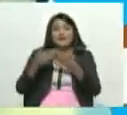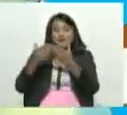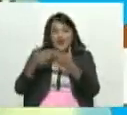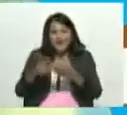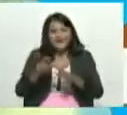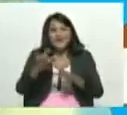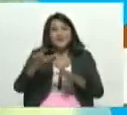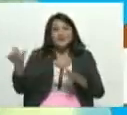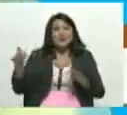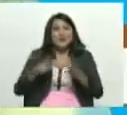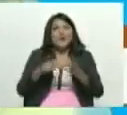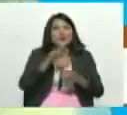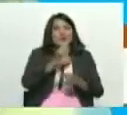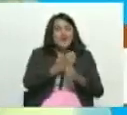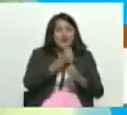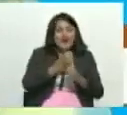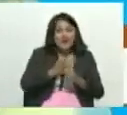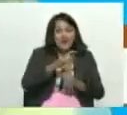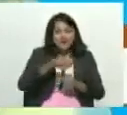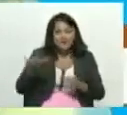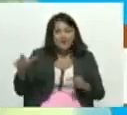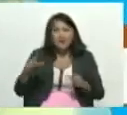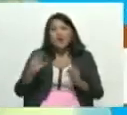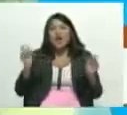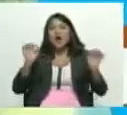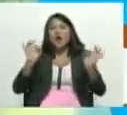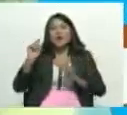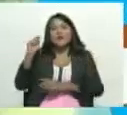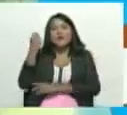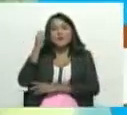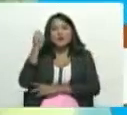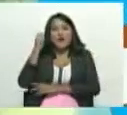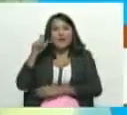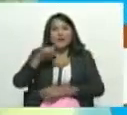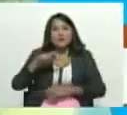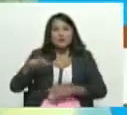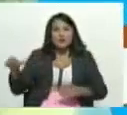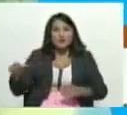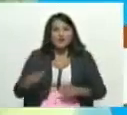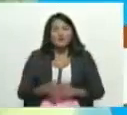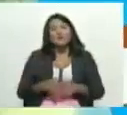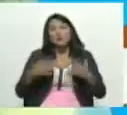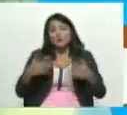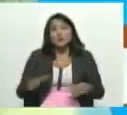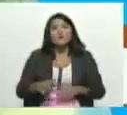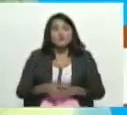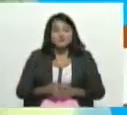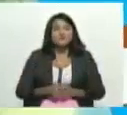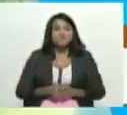que estén los diputados y diputadas a la asamblea nacional en fin porque